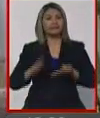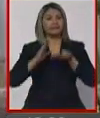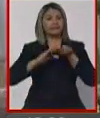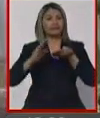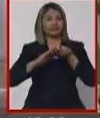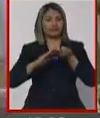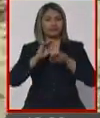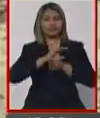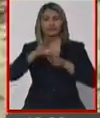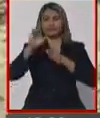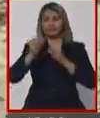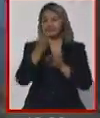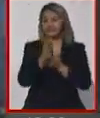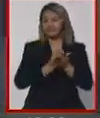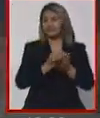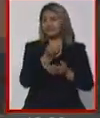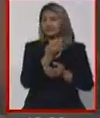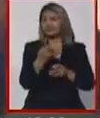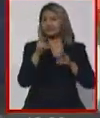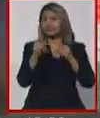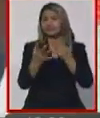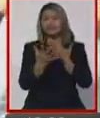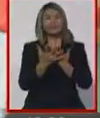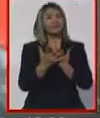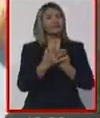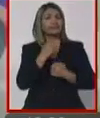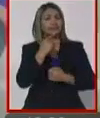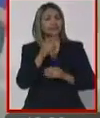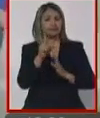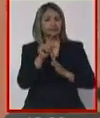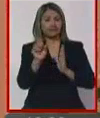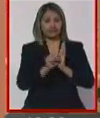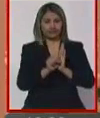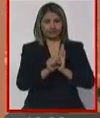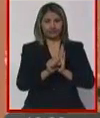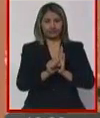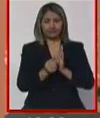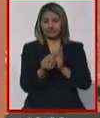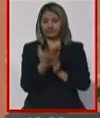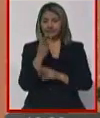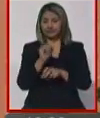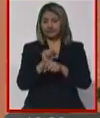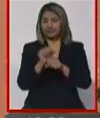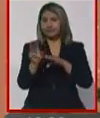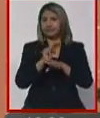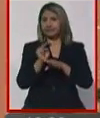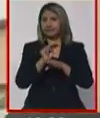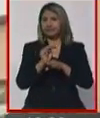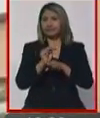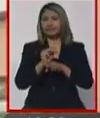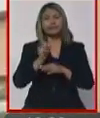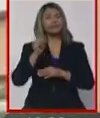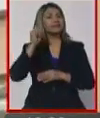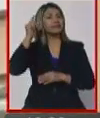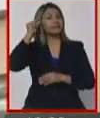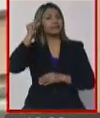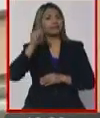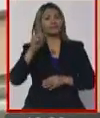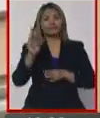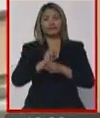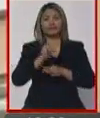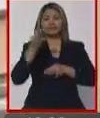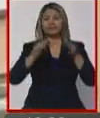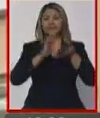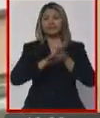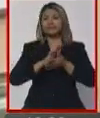amnistía e indulto total y parcial para privados de libertad. El decreto fue el fruto del trabajo entre el Ministerio de Gobierno, el Ministerio de